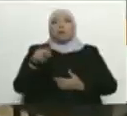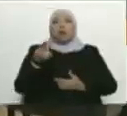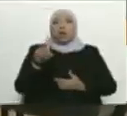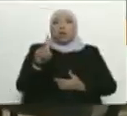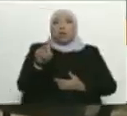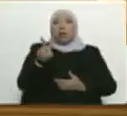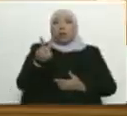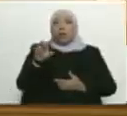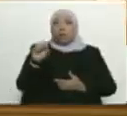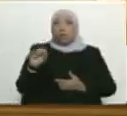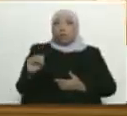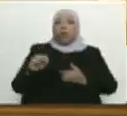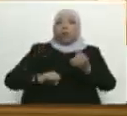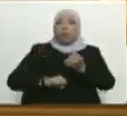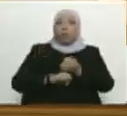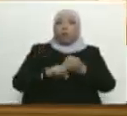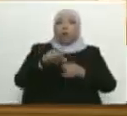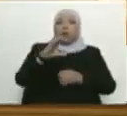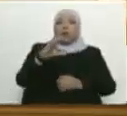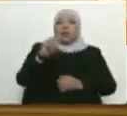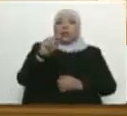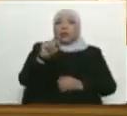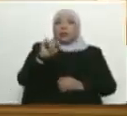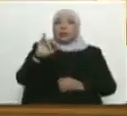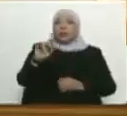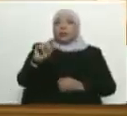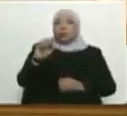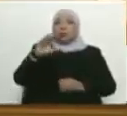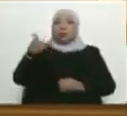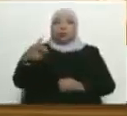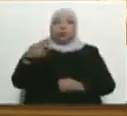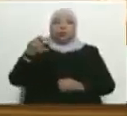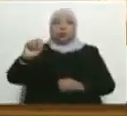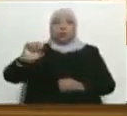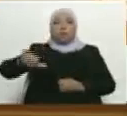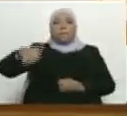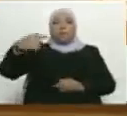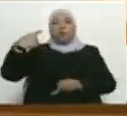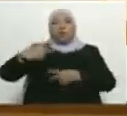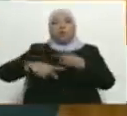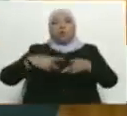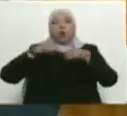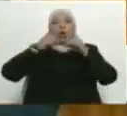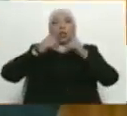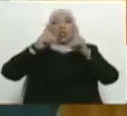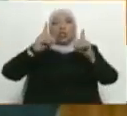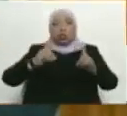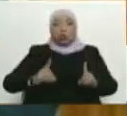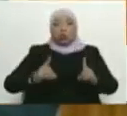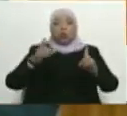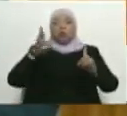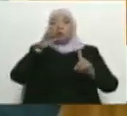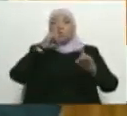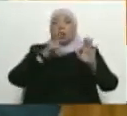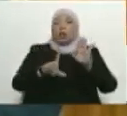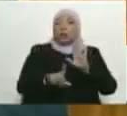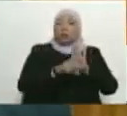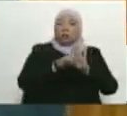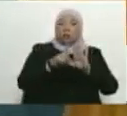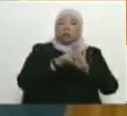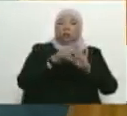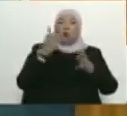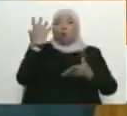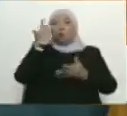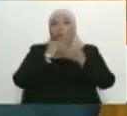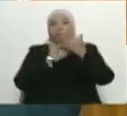nuestra empresa Citgo, que es el mayor activo que tiene la República en el extranjero. Producto de una decisión ilegal donde se